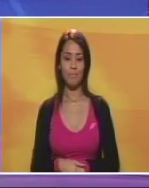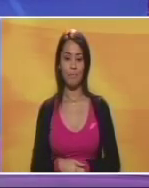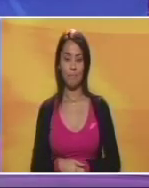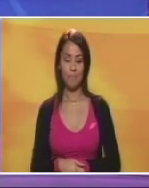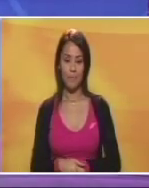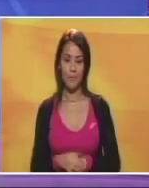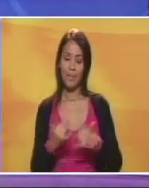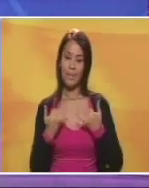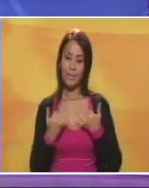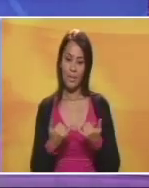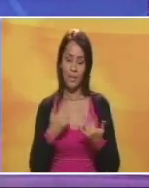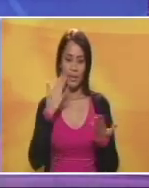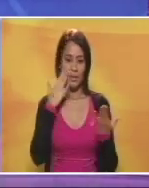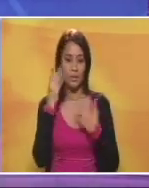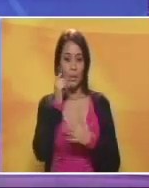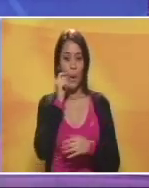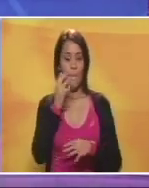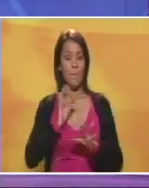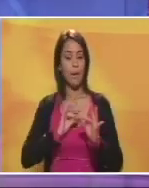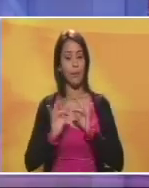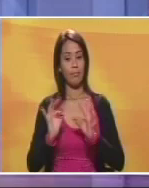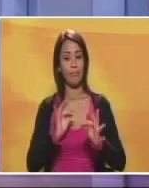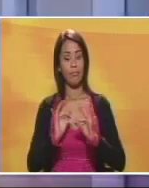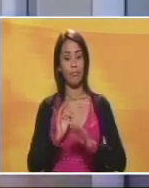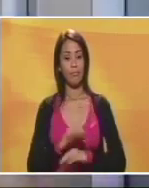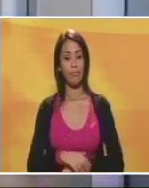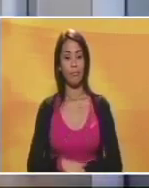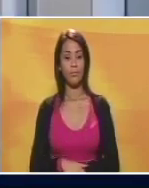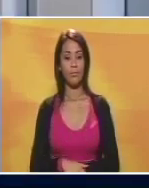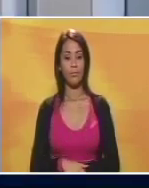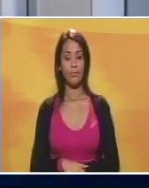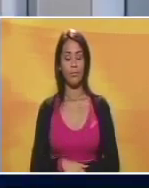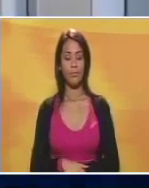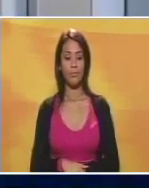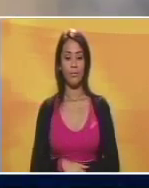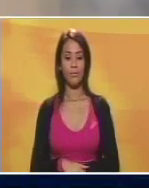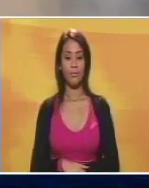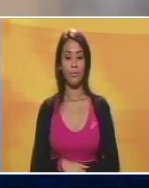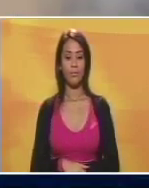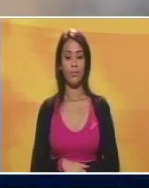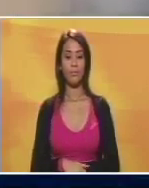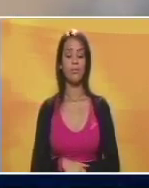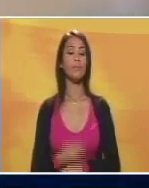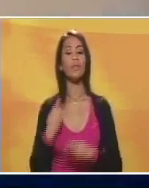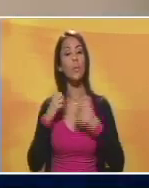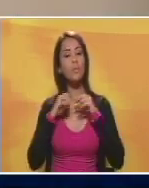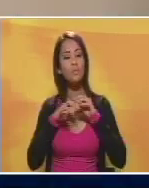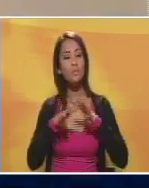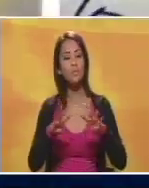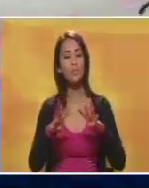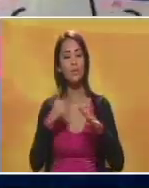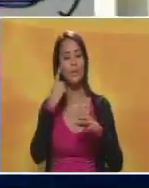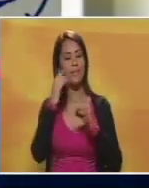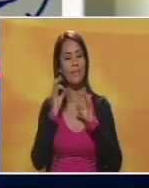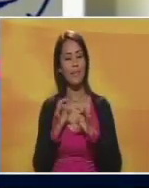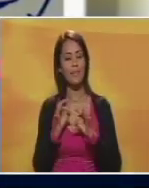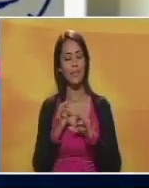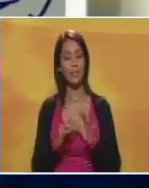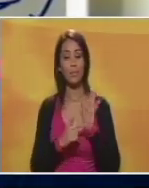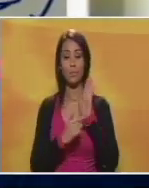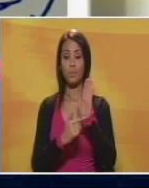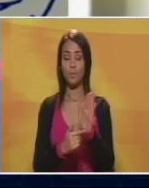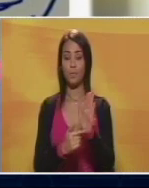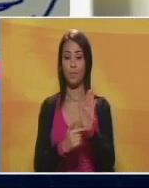Seguimos con Jim Carrey y su debut como artista plástico. El actor utilizó sus redes sociales para hacer tendencia a sus retratos,